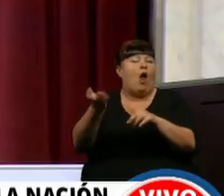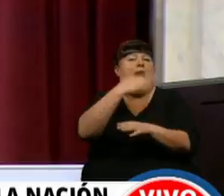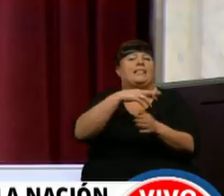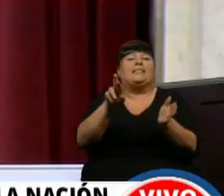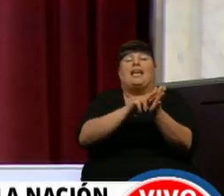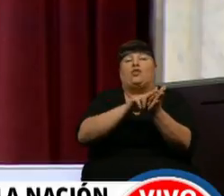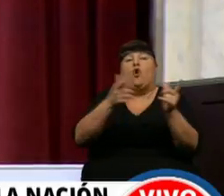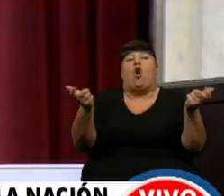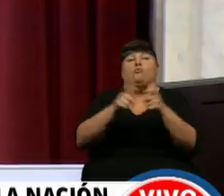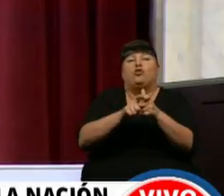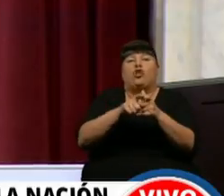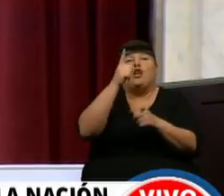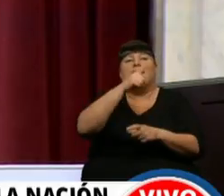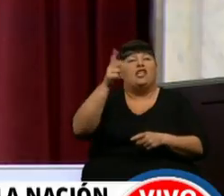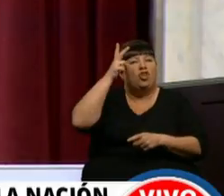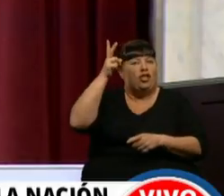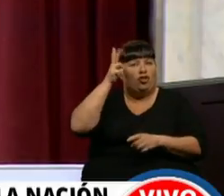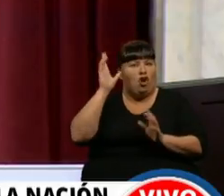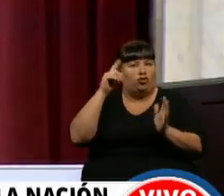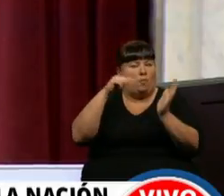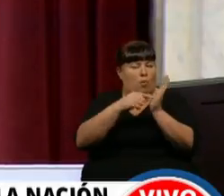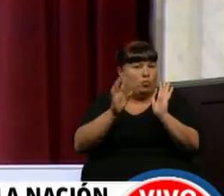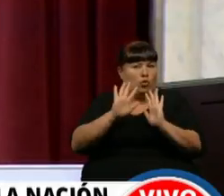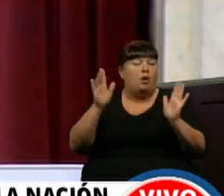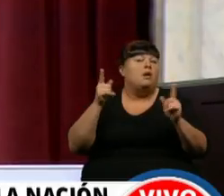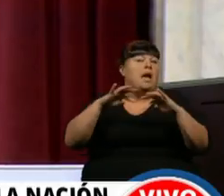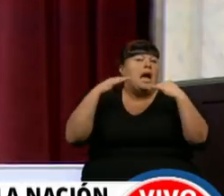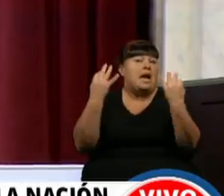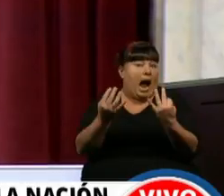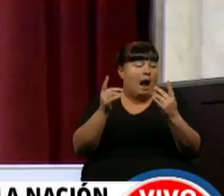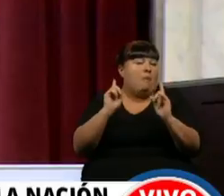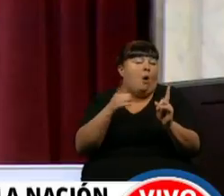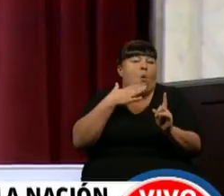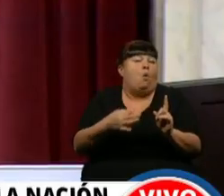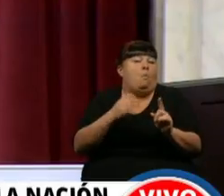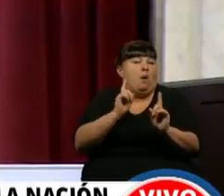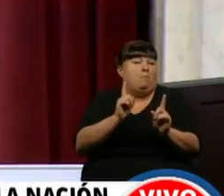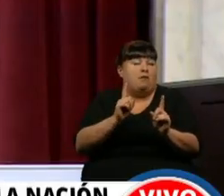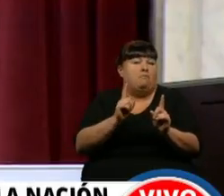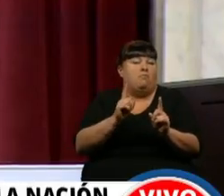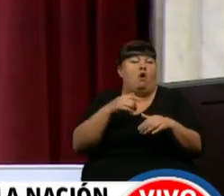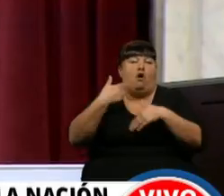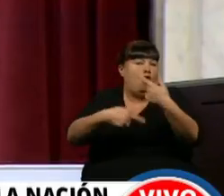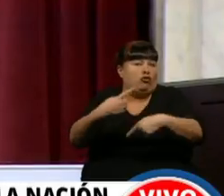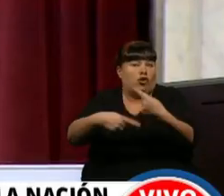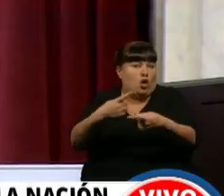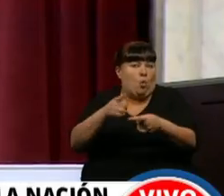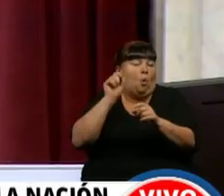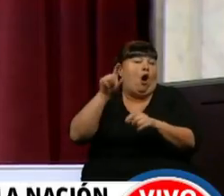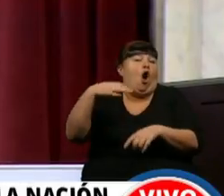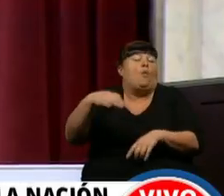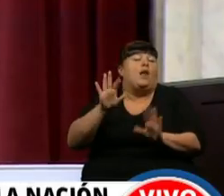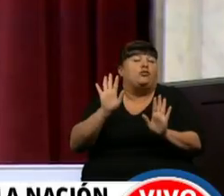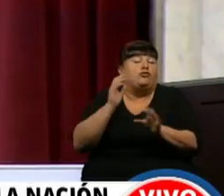resolución de la comisión del 188 por lo tanto la cámara procedió a llevar adelante la tarea